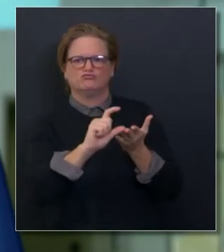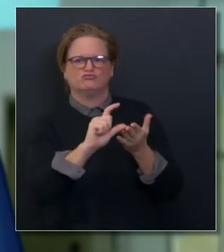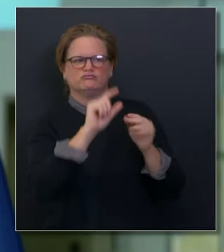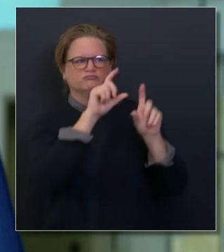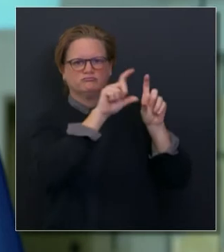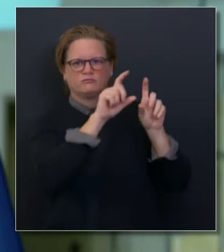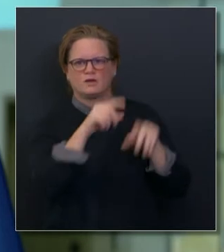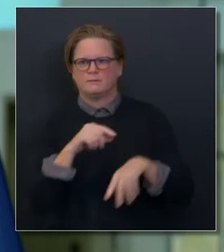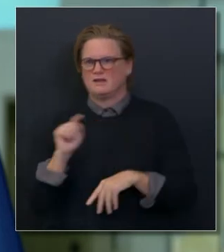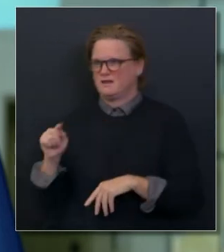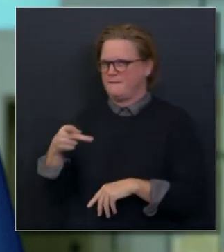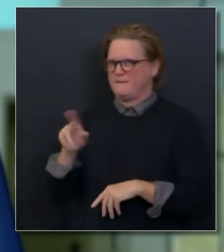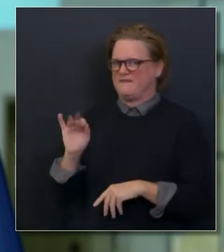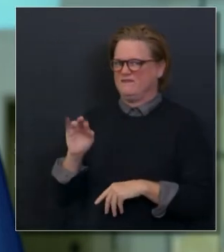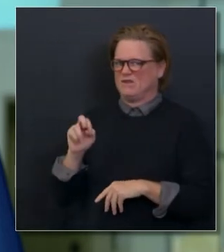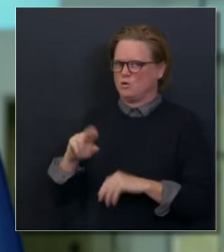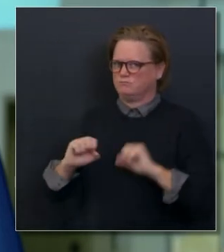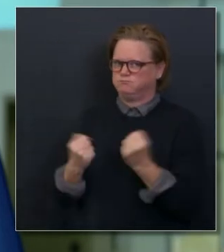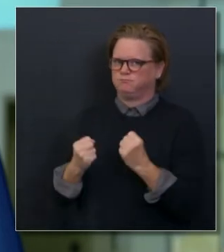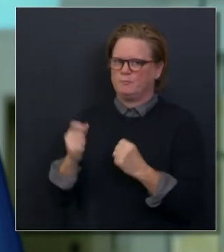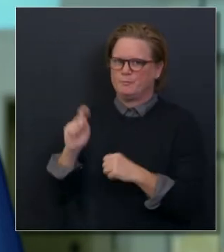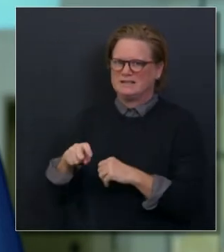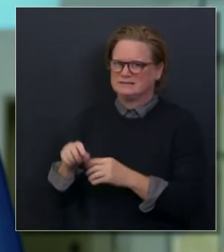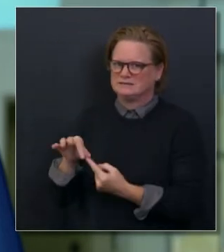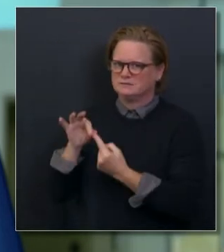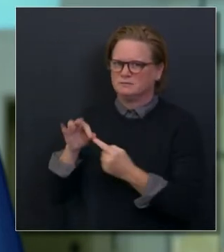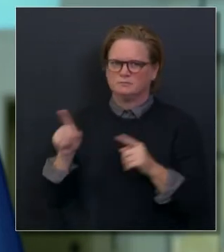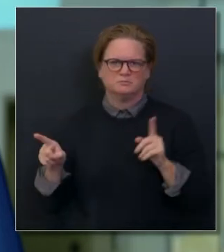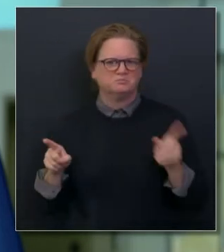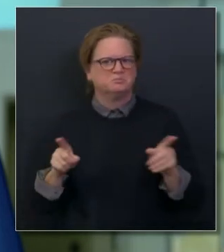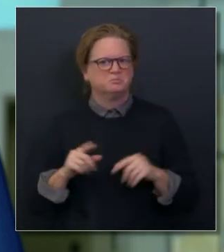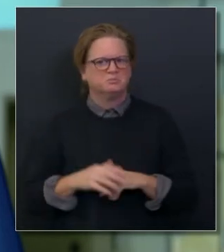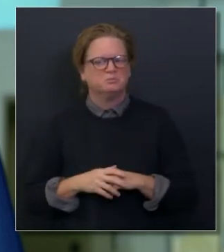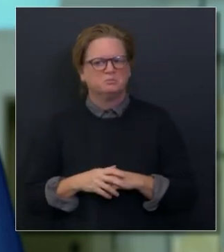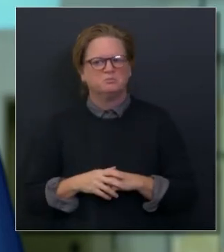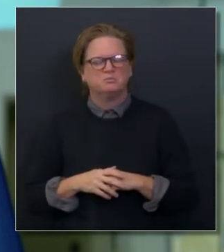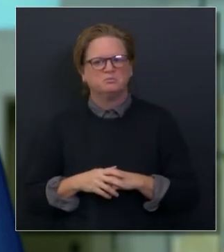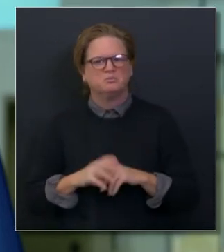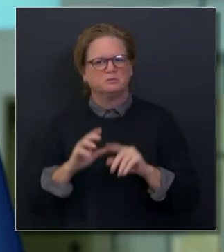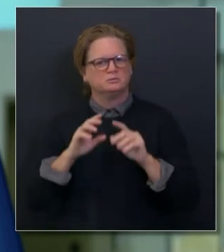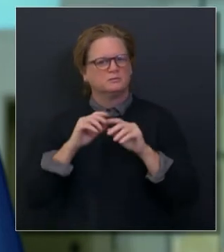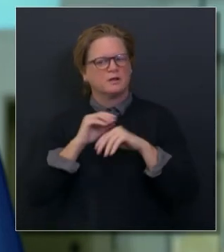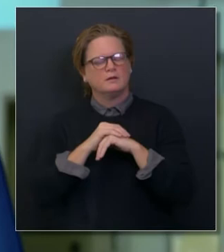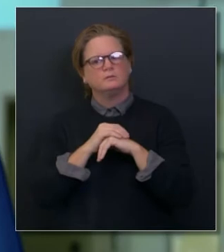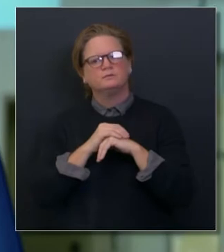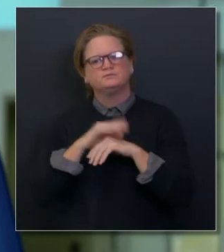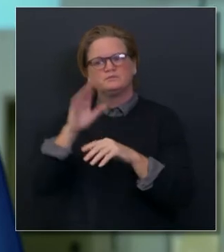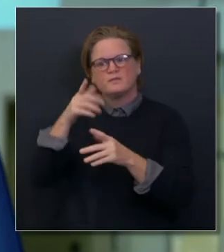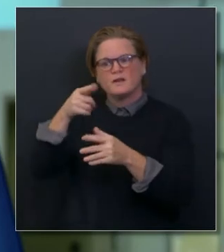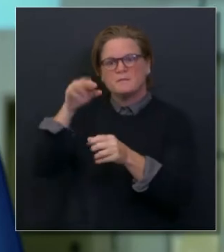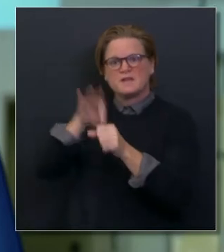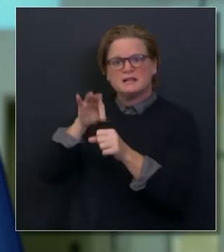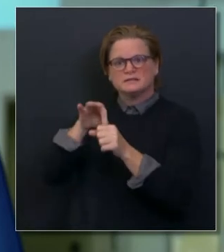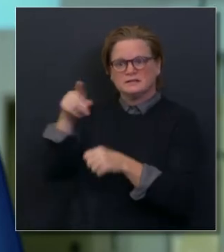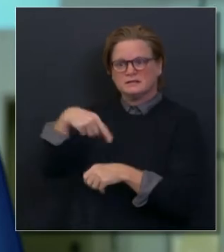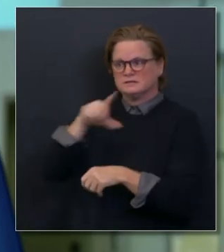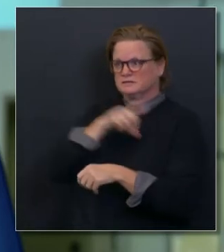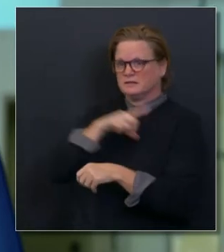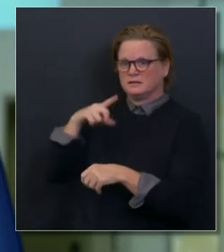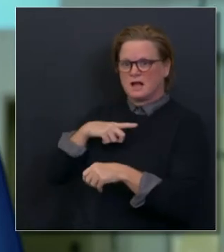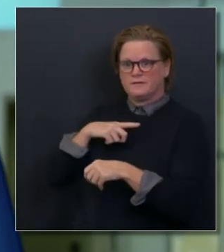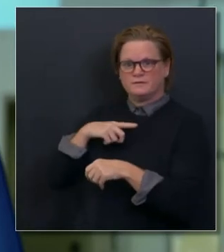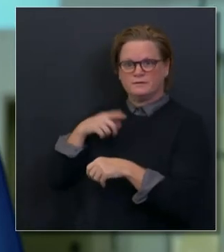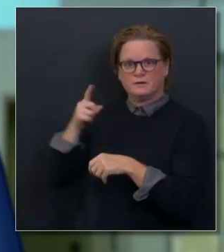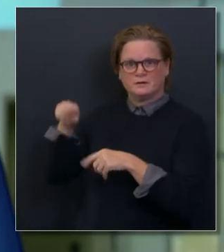distribución, pero reitero, este proceso de distribución está basado no en los caprichos de funcionarios, no de